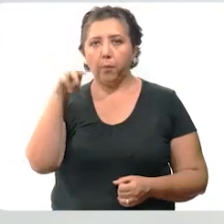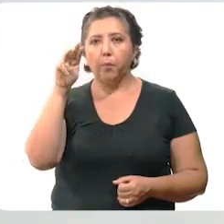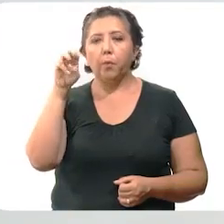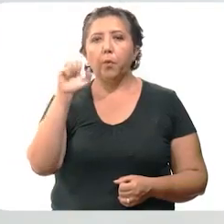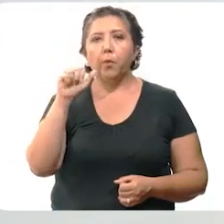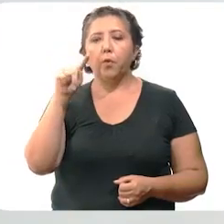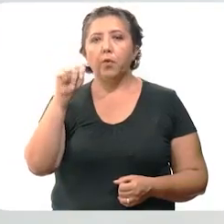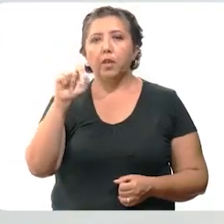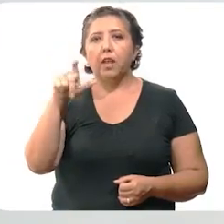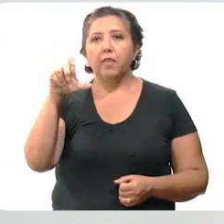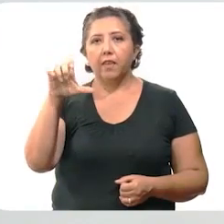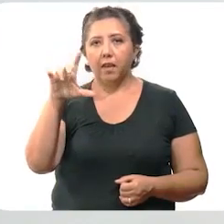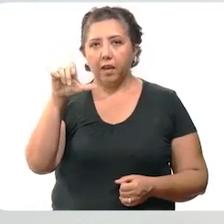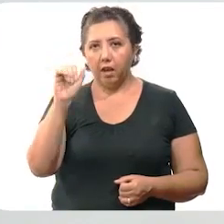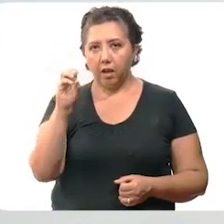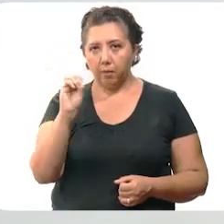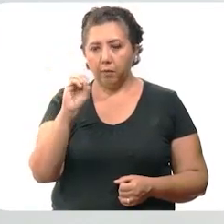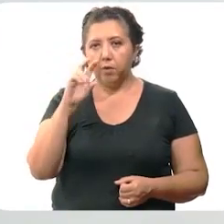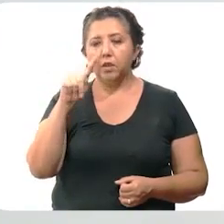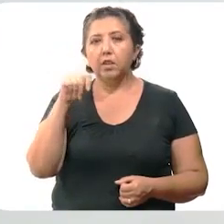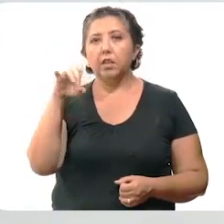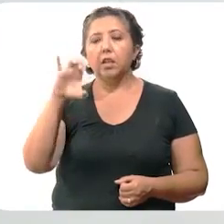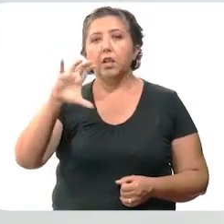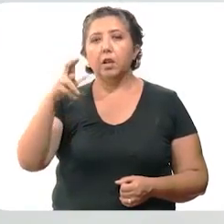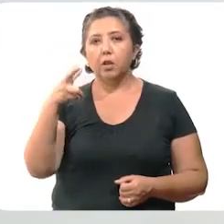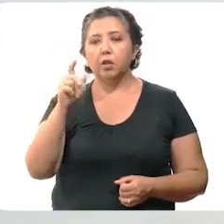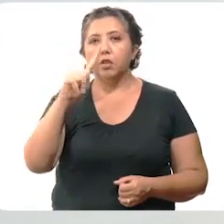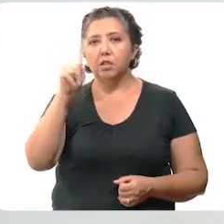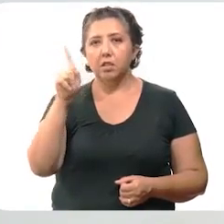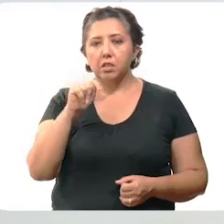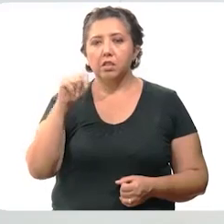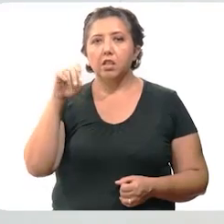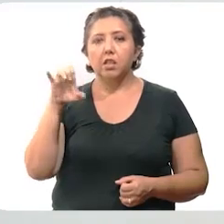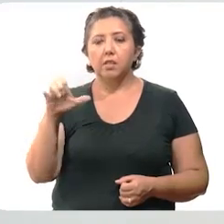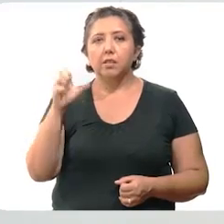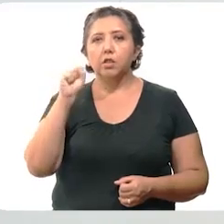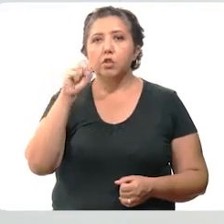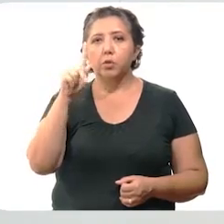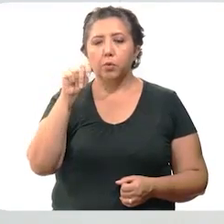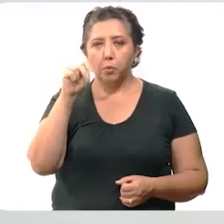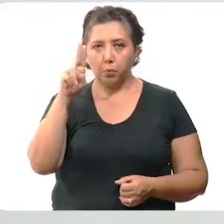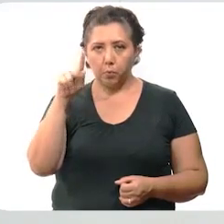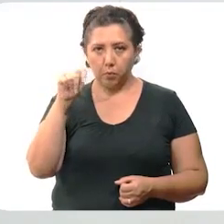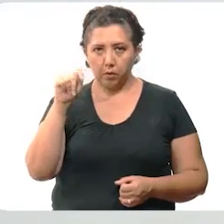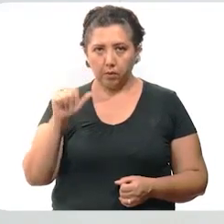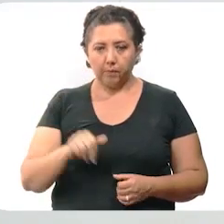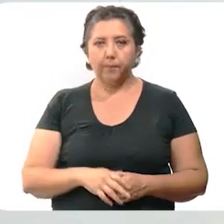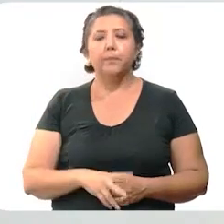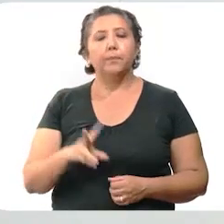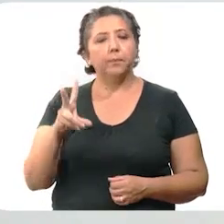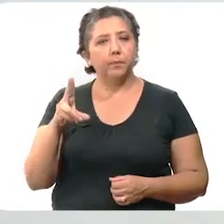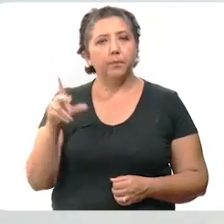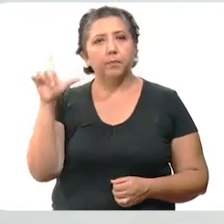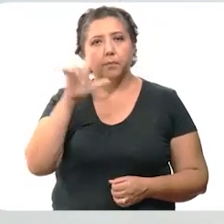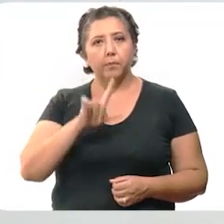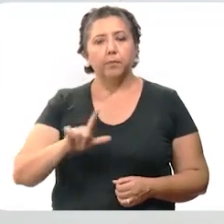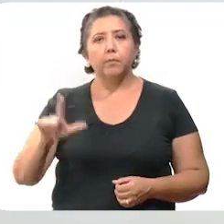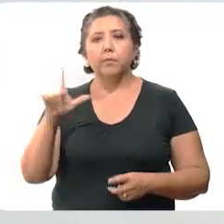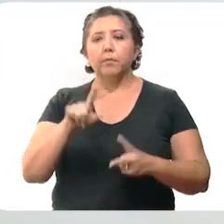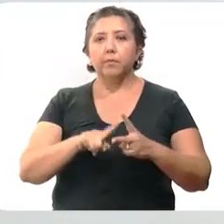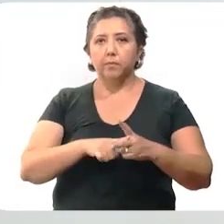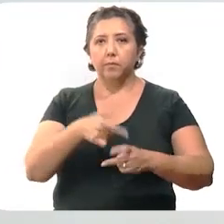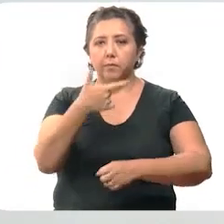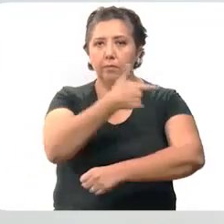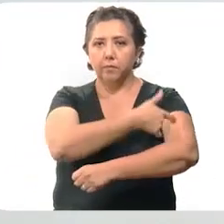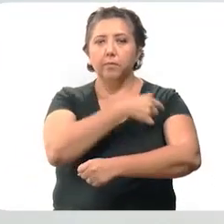Jalachó, Teabo, Yaxcabá, Tecó, Tzucacap, Citás, Zuquilá y Sotuta. También el lunes empezó la